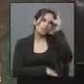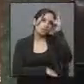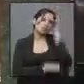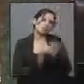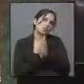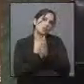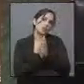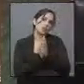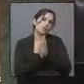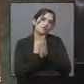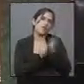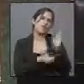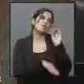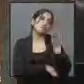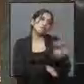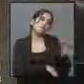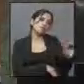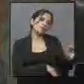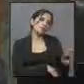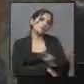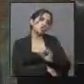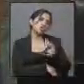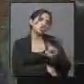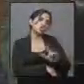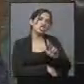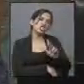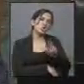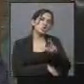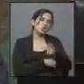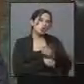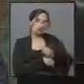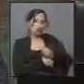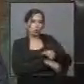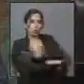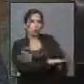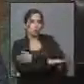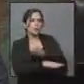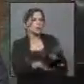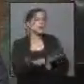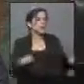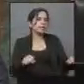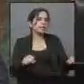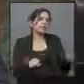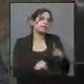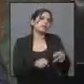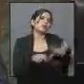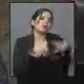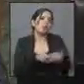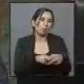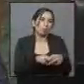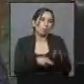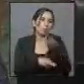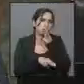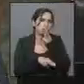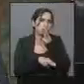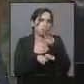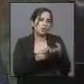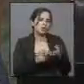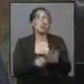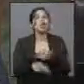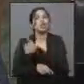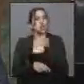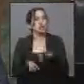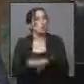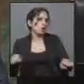discurso... ...por eso le estamos avisando siete, ocho segundos antes para que lo hagan correctamente... ...y no me obliguen a cortarlo porque ese es el principio que todos hemos acordado.